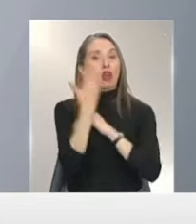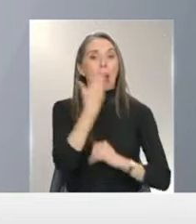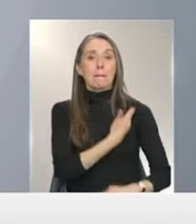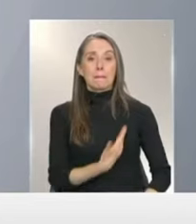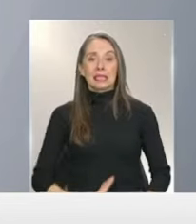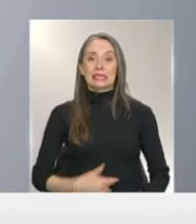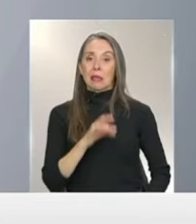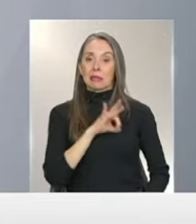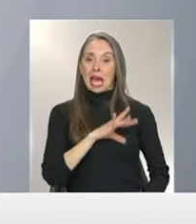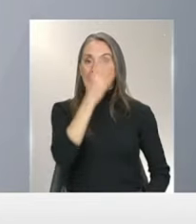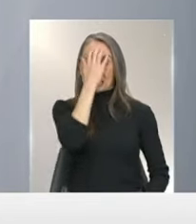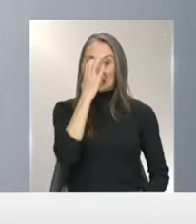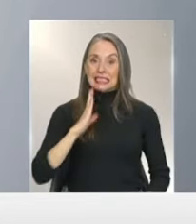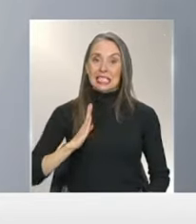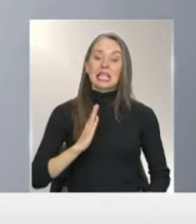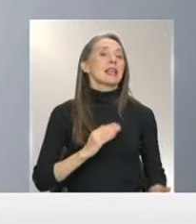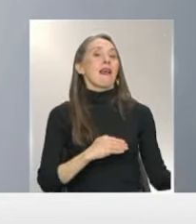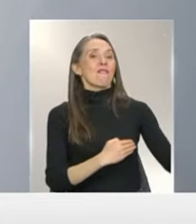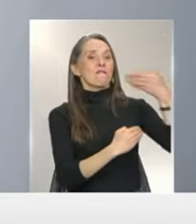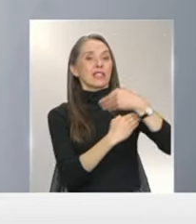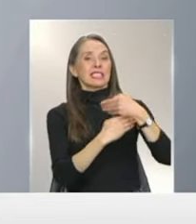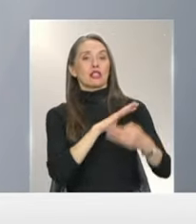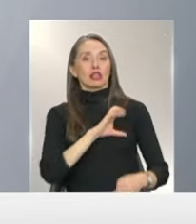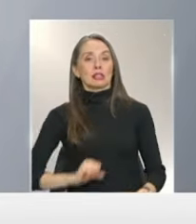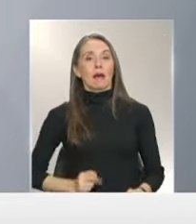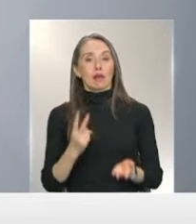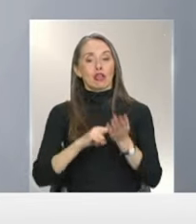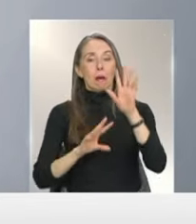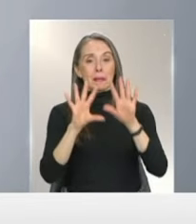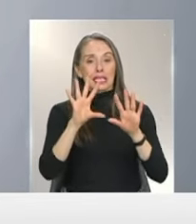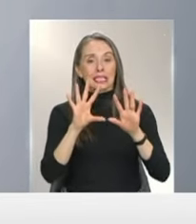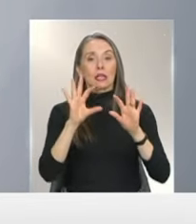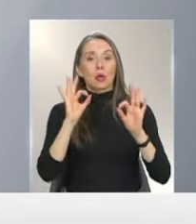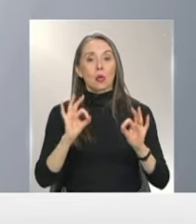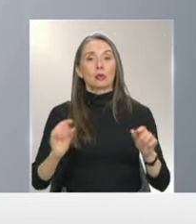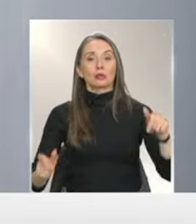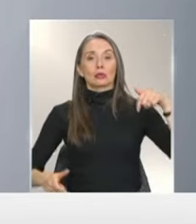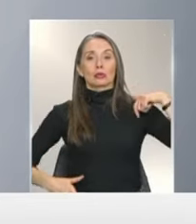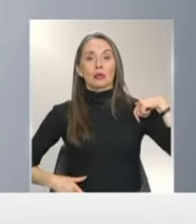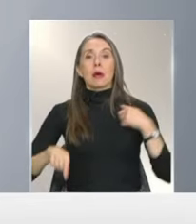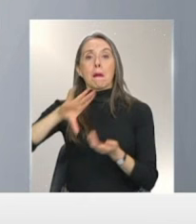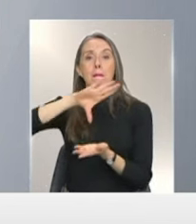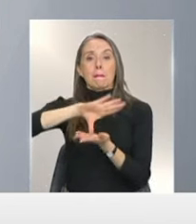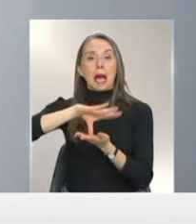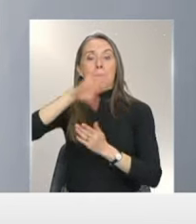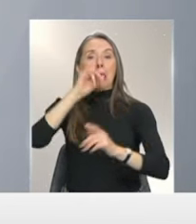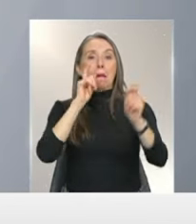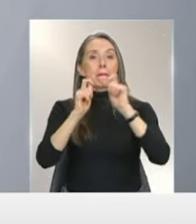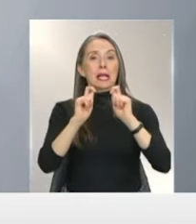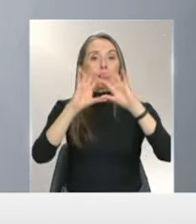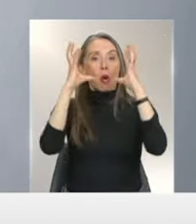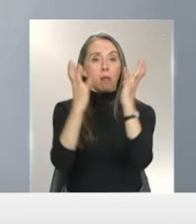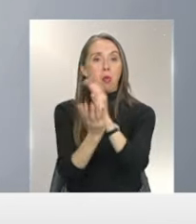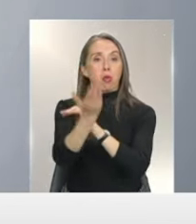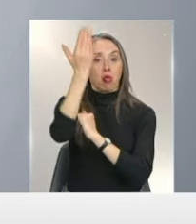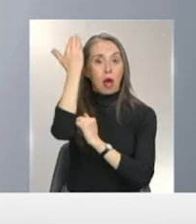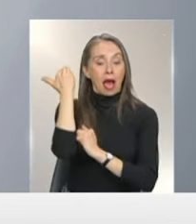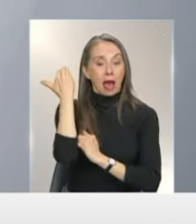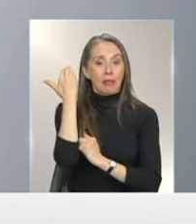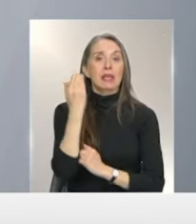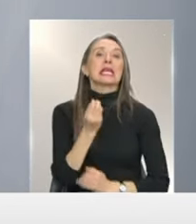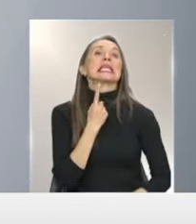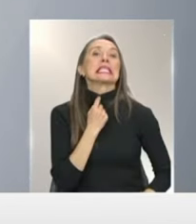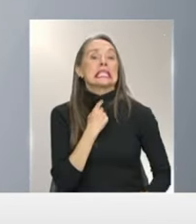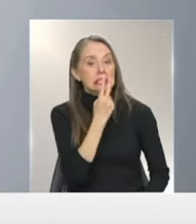presidenta de Chile, llegó a El Salvador en 2015, el año en que nos convertimos en el país más peligroso del mundo. Es